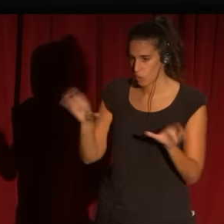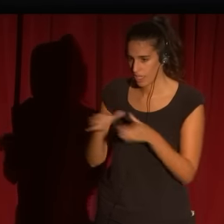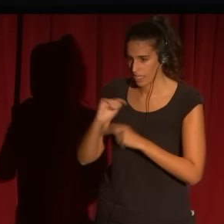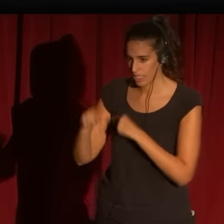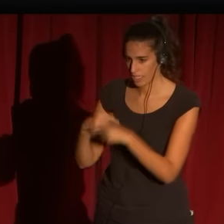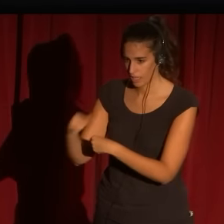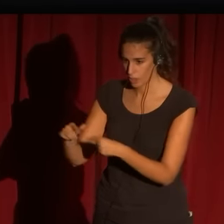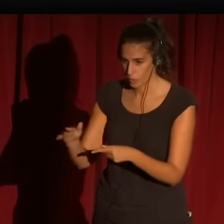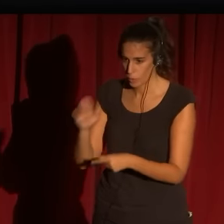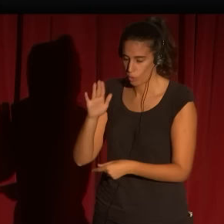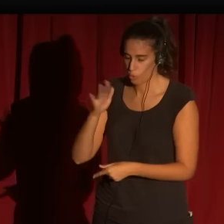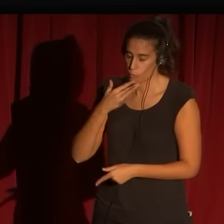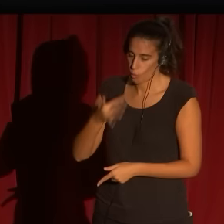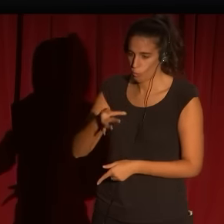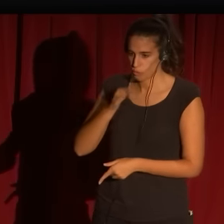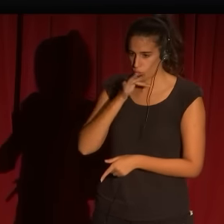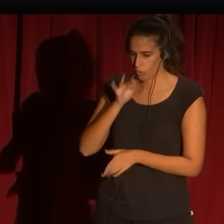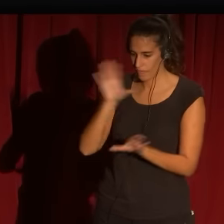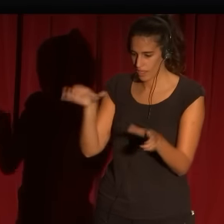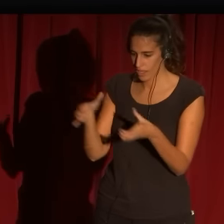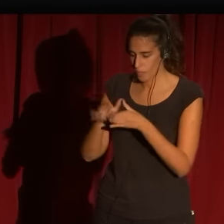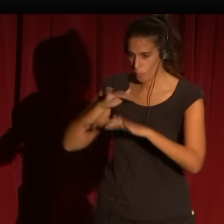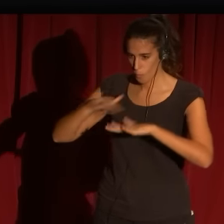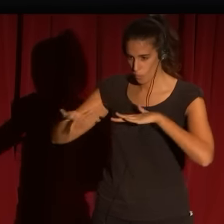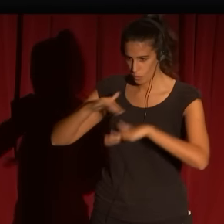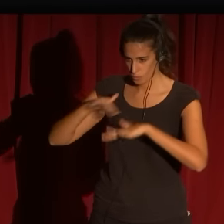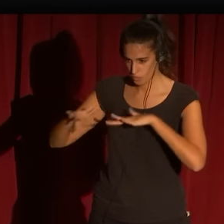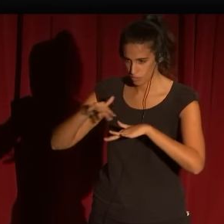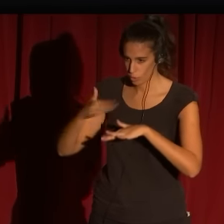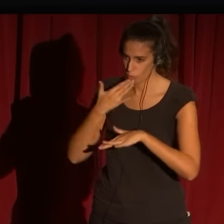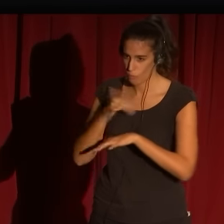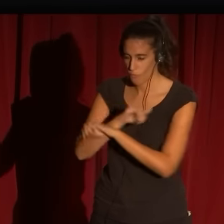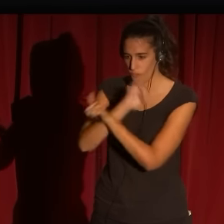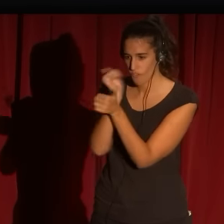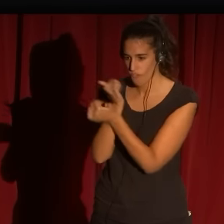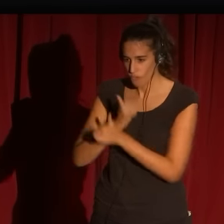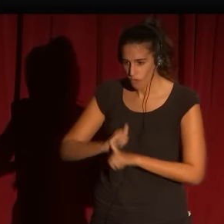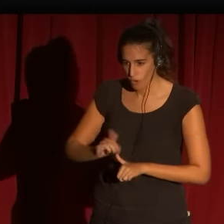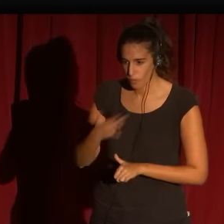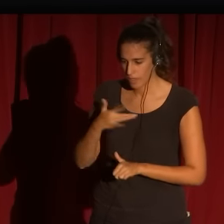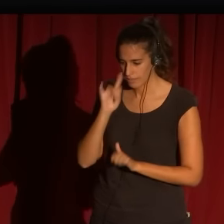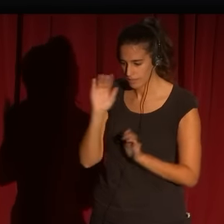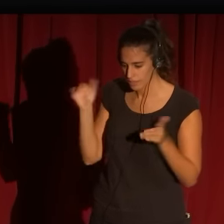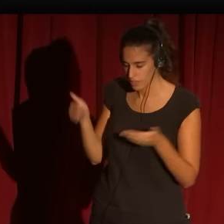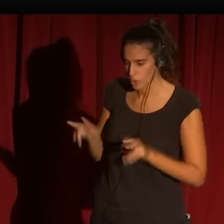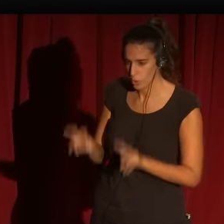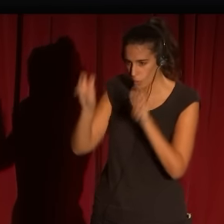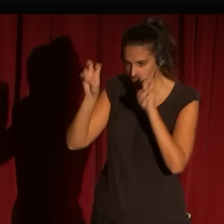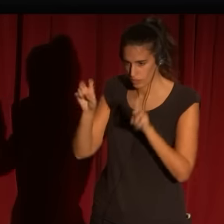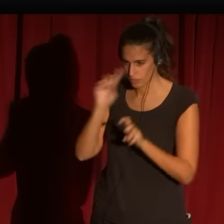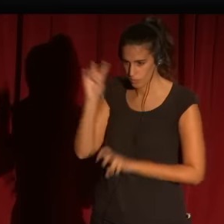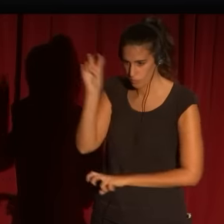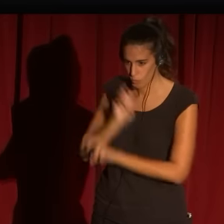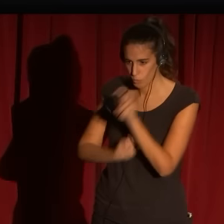pero de lo que aún es un incipiente movimiento una manera de fijar la atención en un nuevo tipo de tema y de